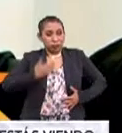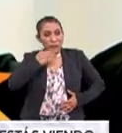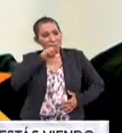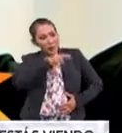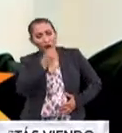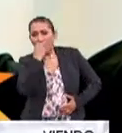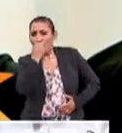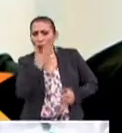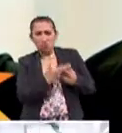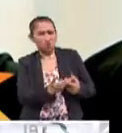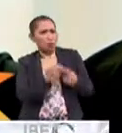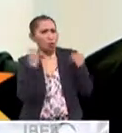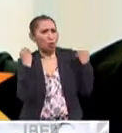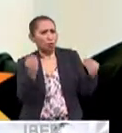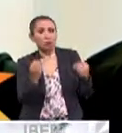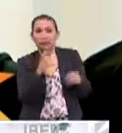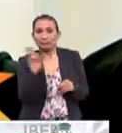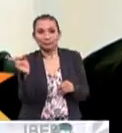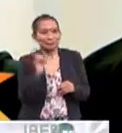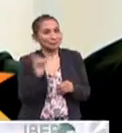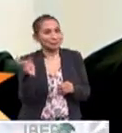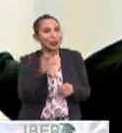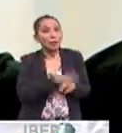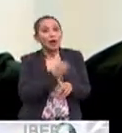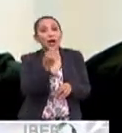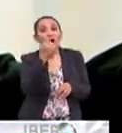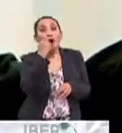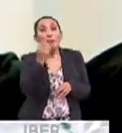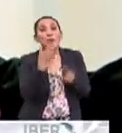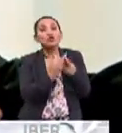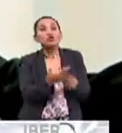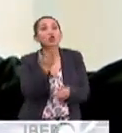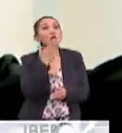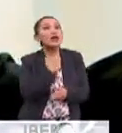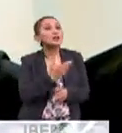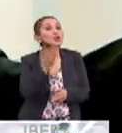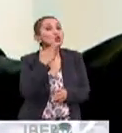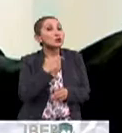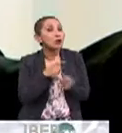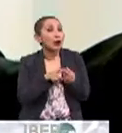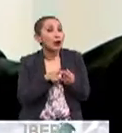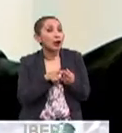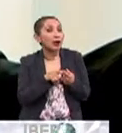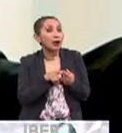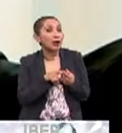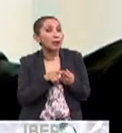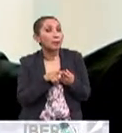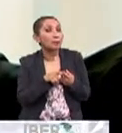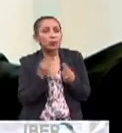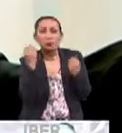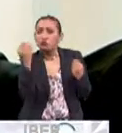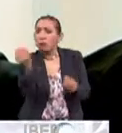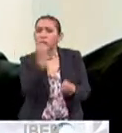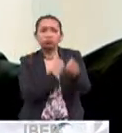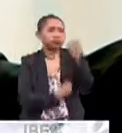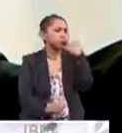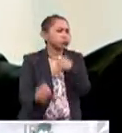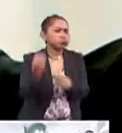porque comen demasiado. A veces es porque comen demasiado azúcar, comen